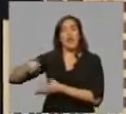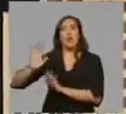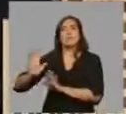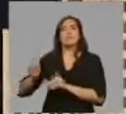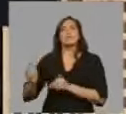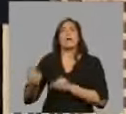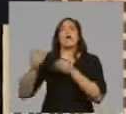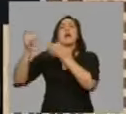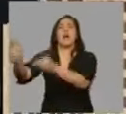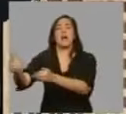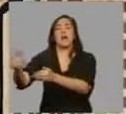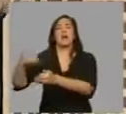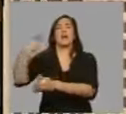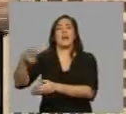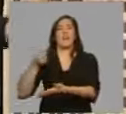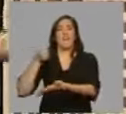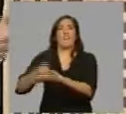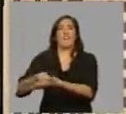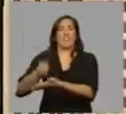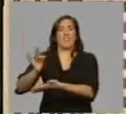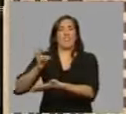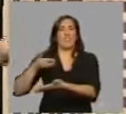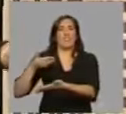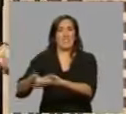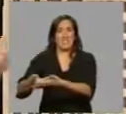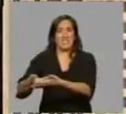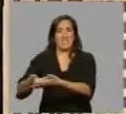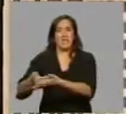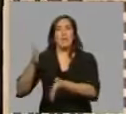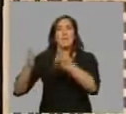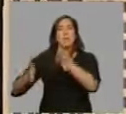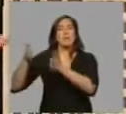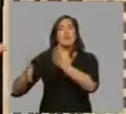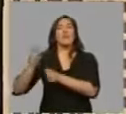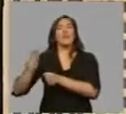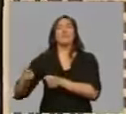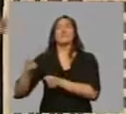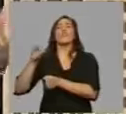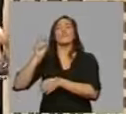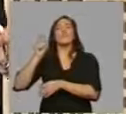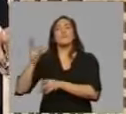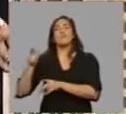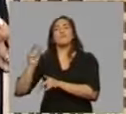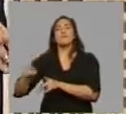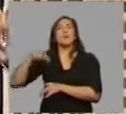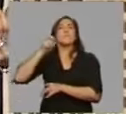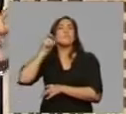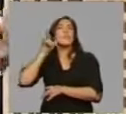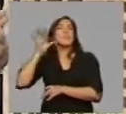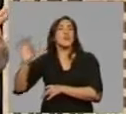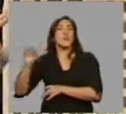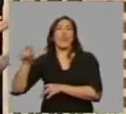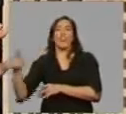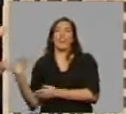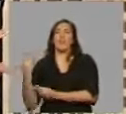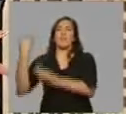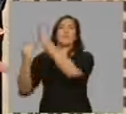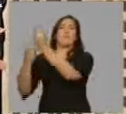año, cuando se trate los pliegos de ascenso, que es el periodo normal de todas las Fuerzas Armadas, tratar allí los pliegos, no